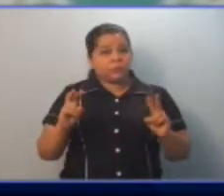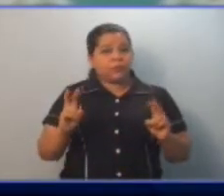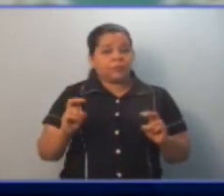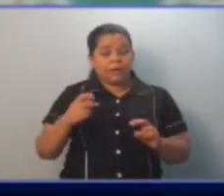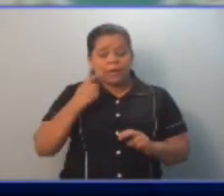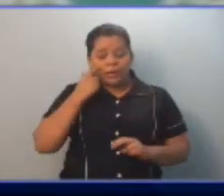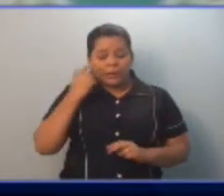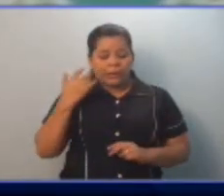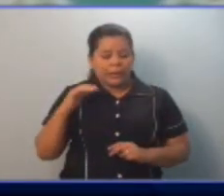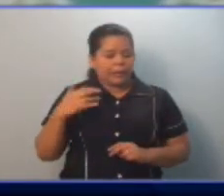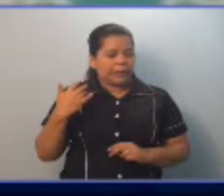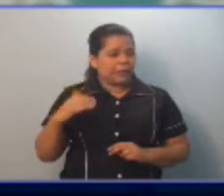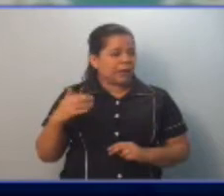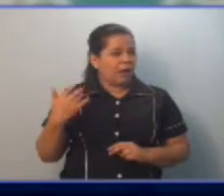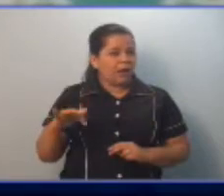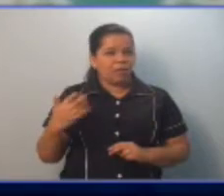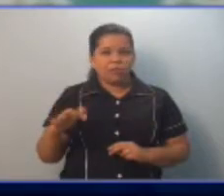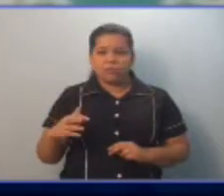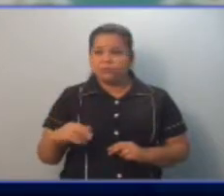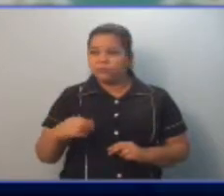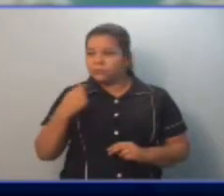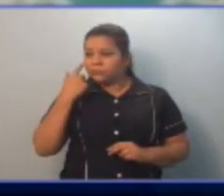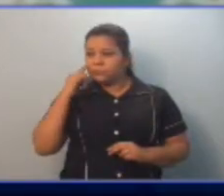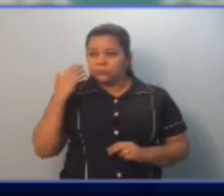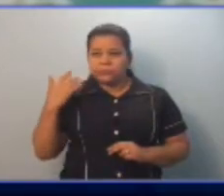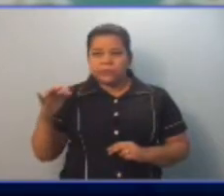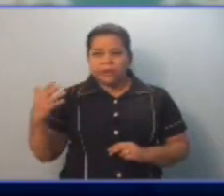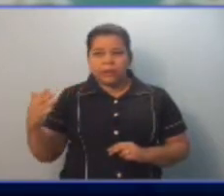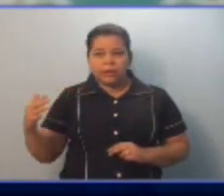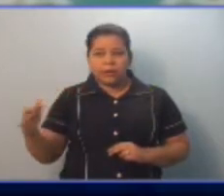que trae mucha, no sé,